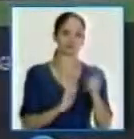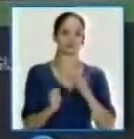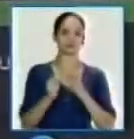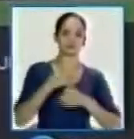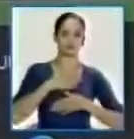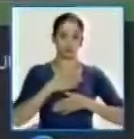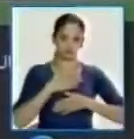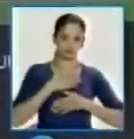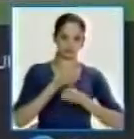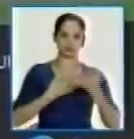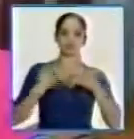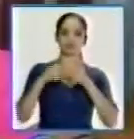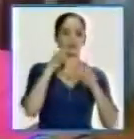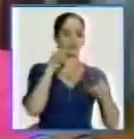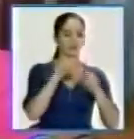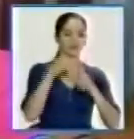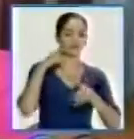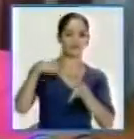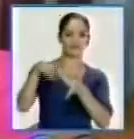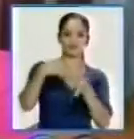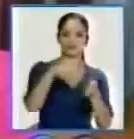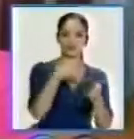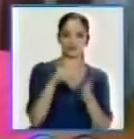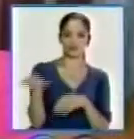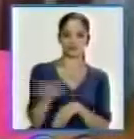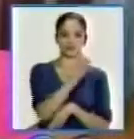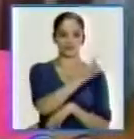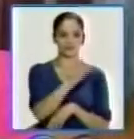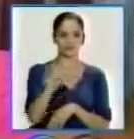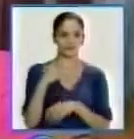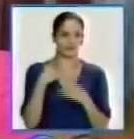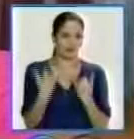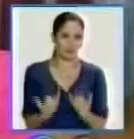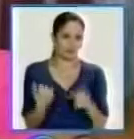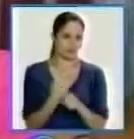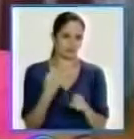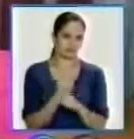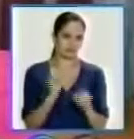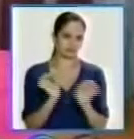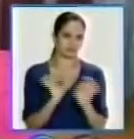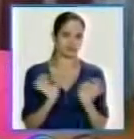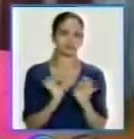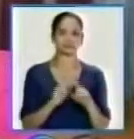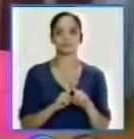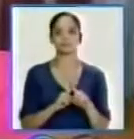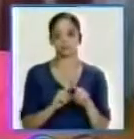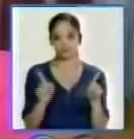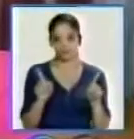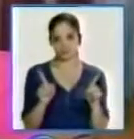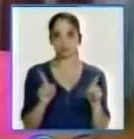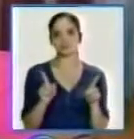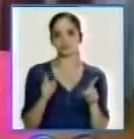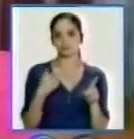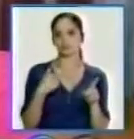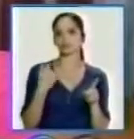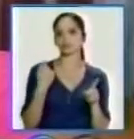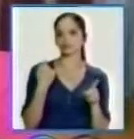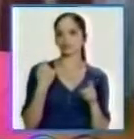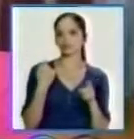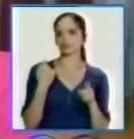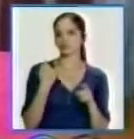en poner a bailar a la gente. En el momento no estoy laborando, pero sí estuve como a